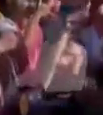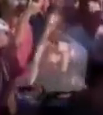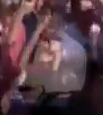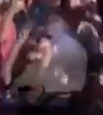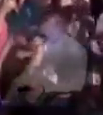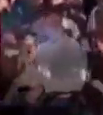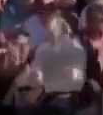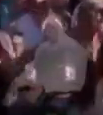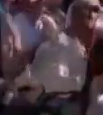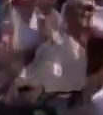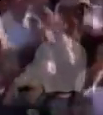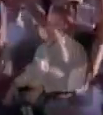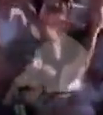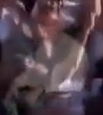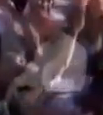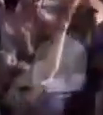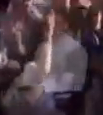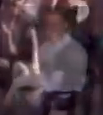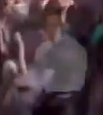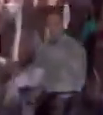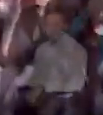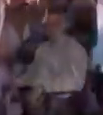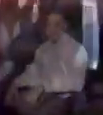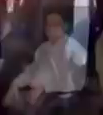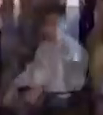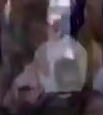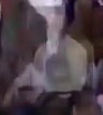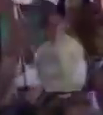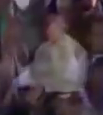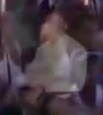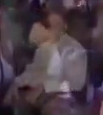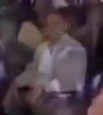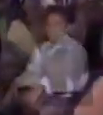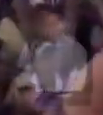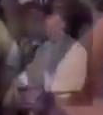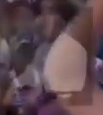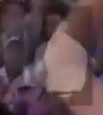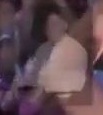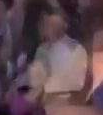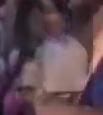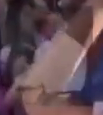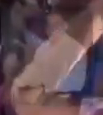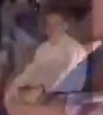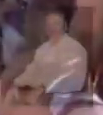Lo que no fue, ya estaba enterado. Confío en él.